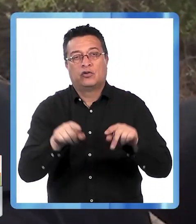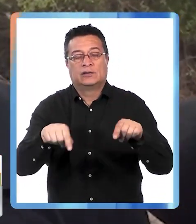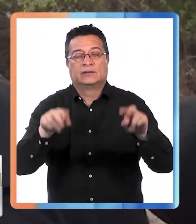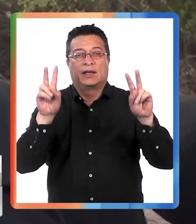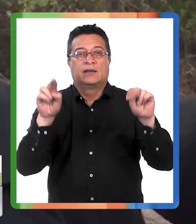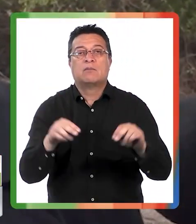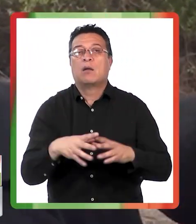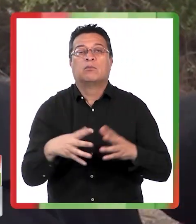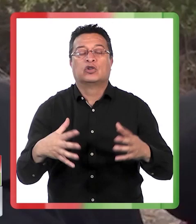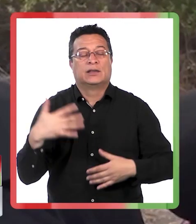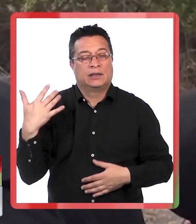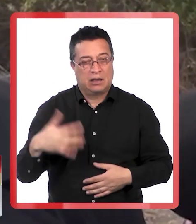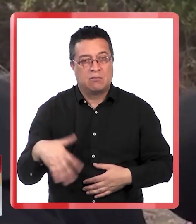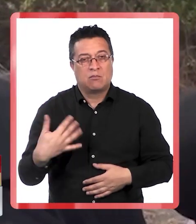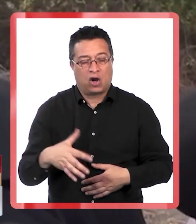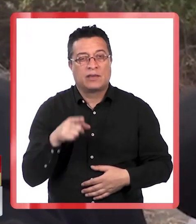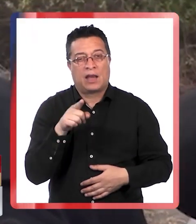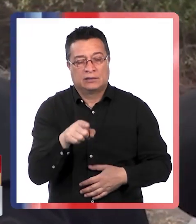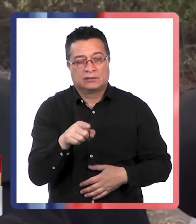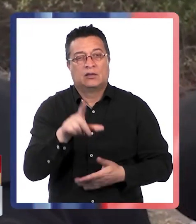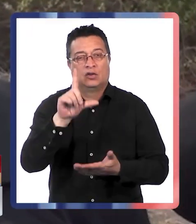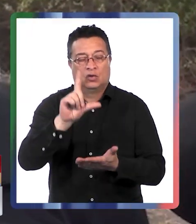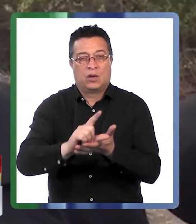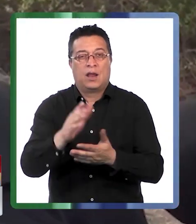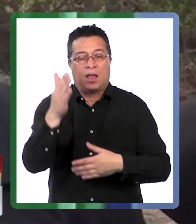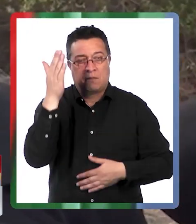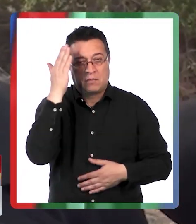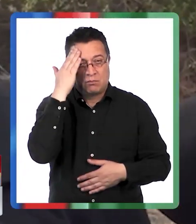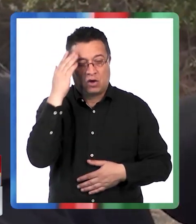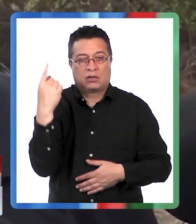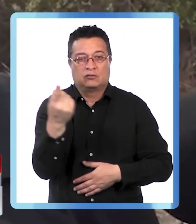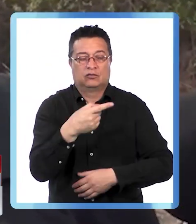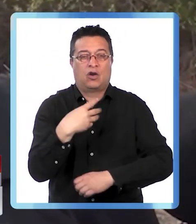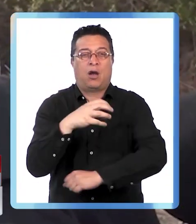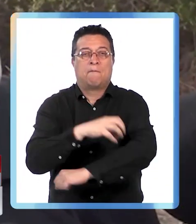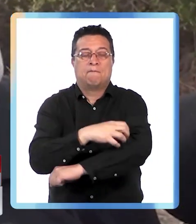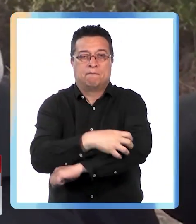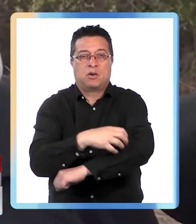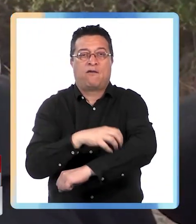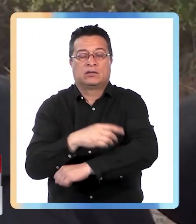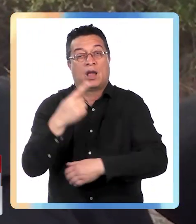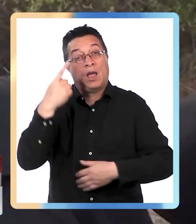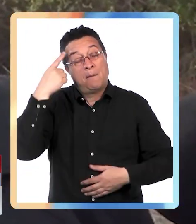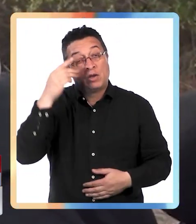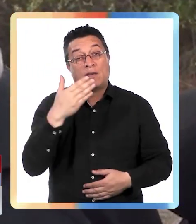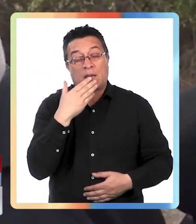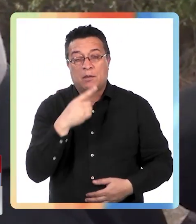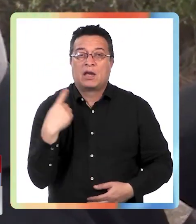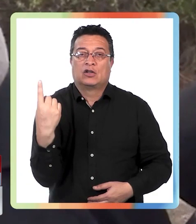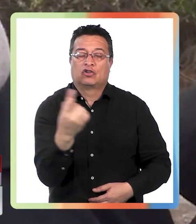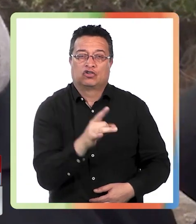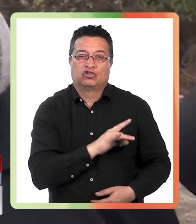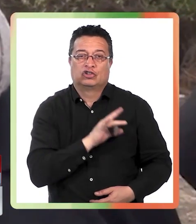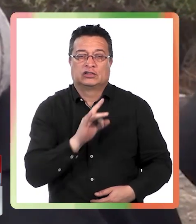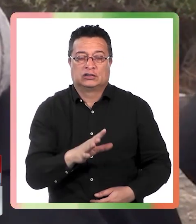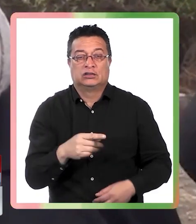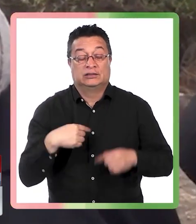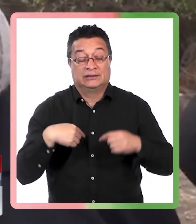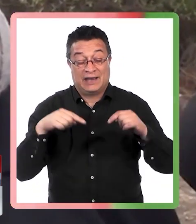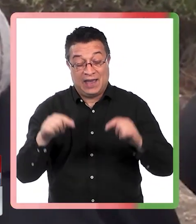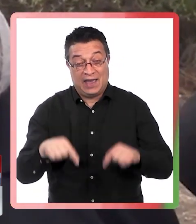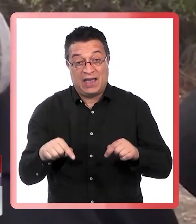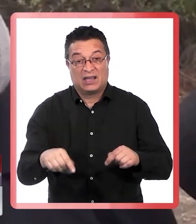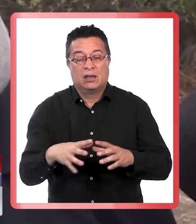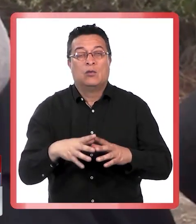dada la importancia, la relevancia que tiene este sitio de memoria para nuestra provincia, pero también para el resto del país. Y yo creo que acá es